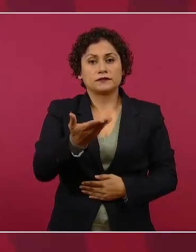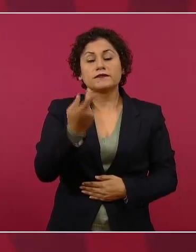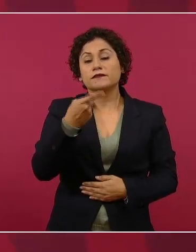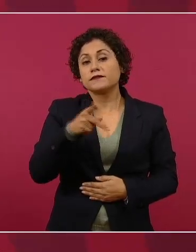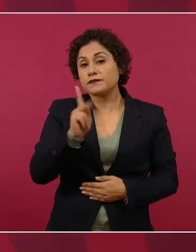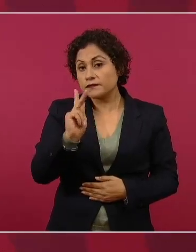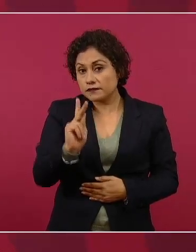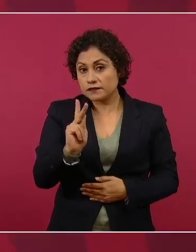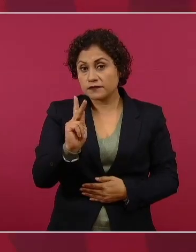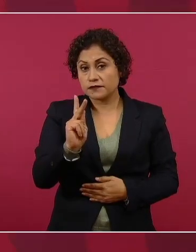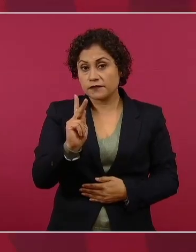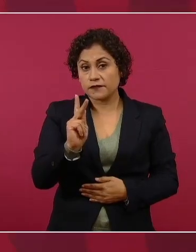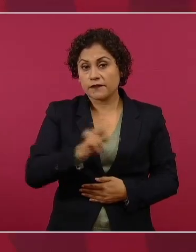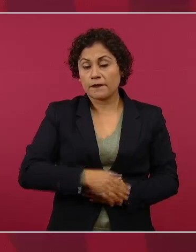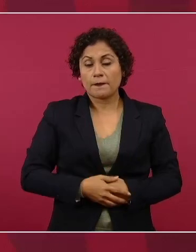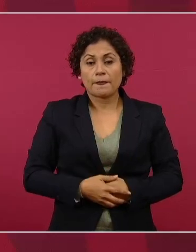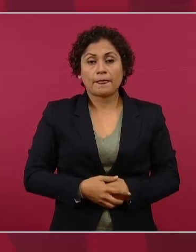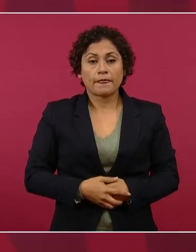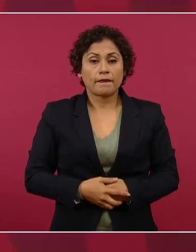pero